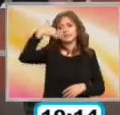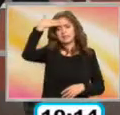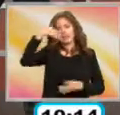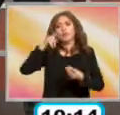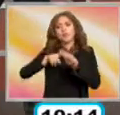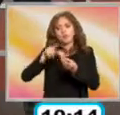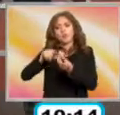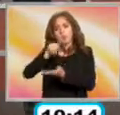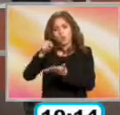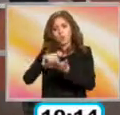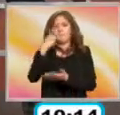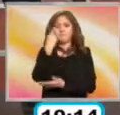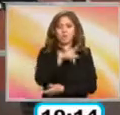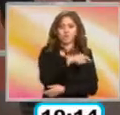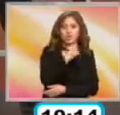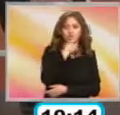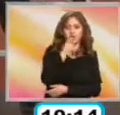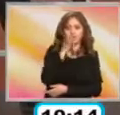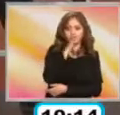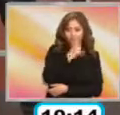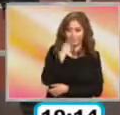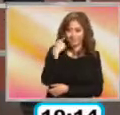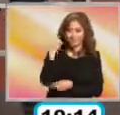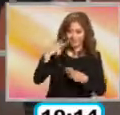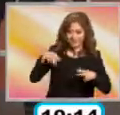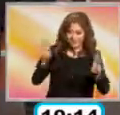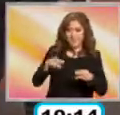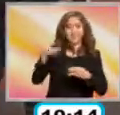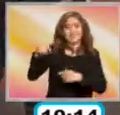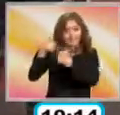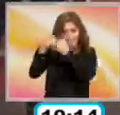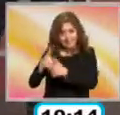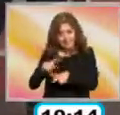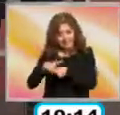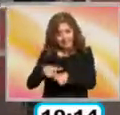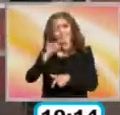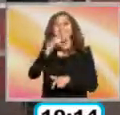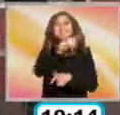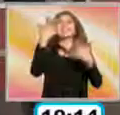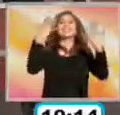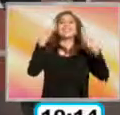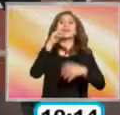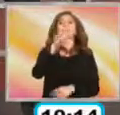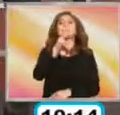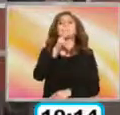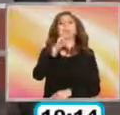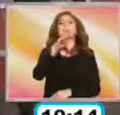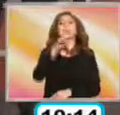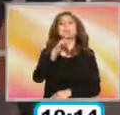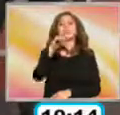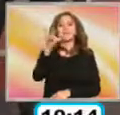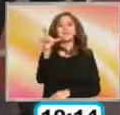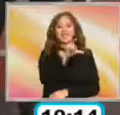de los niños. ¡Que viva el amor! Muy bien. ¿Se quedan viva con el nosotros, amor. plebes? Claro que sí. Sale. El aplauso para Primos MX, que continuarán con nosotros